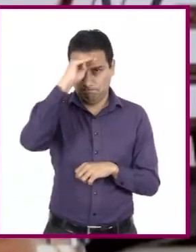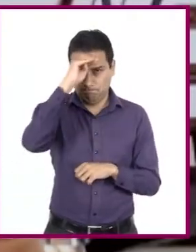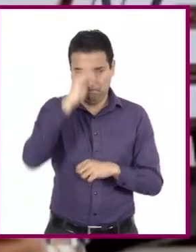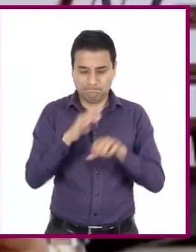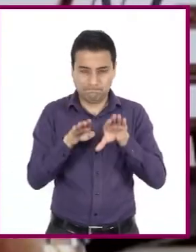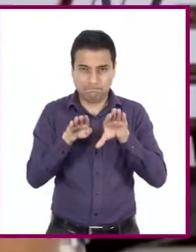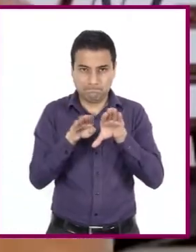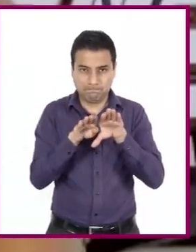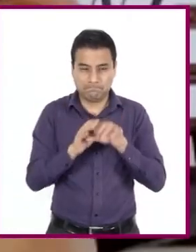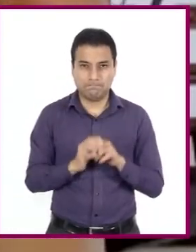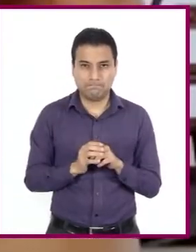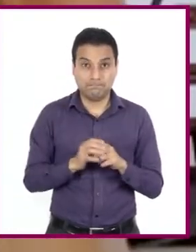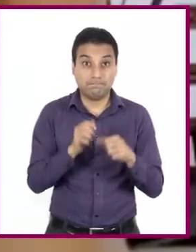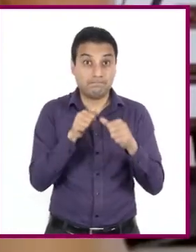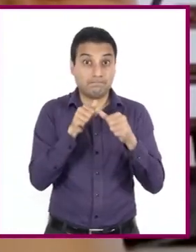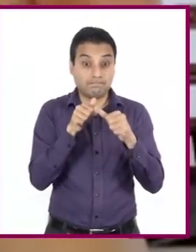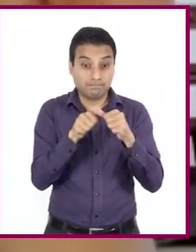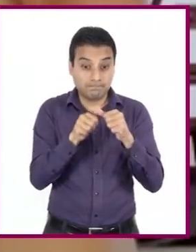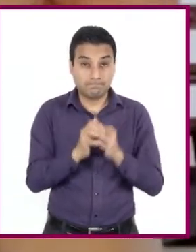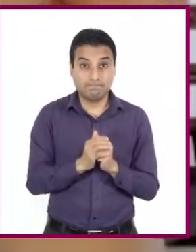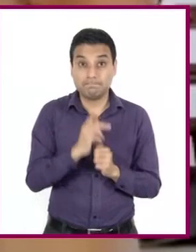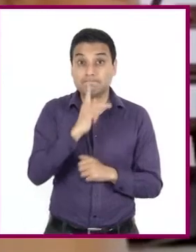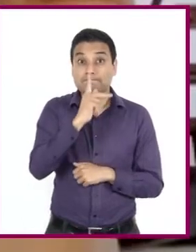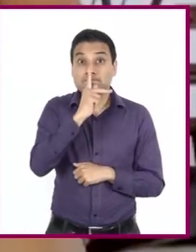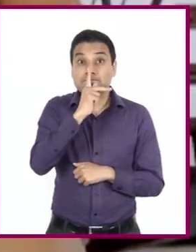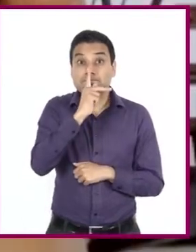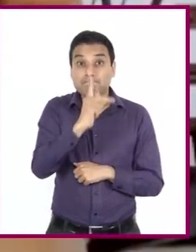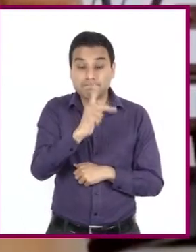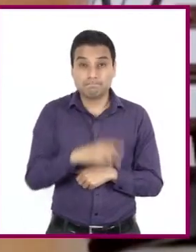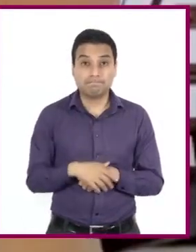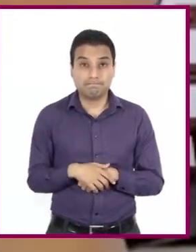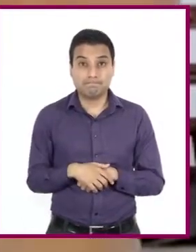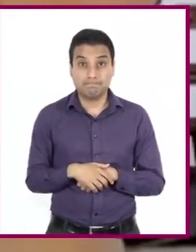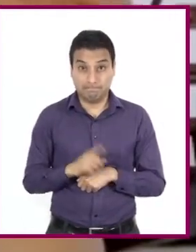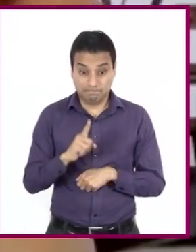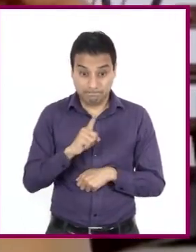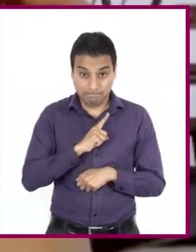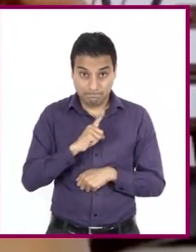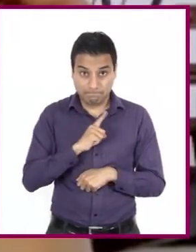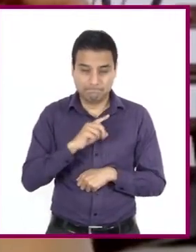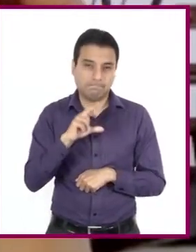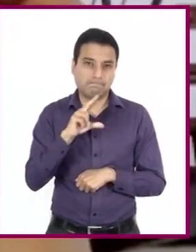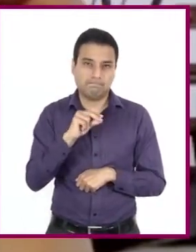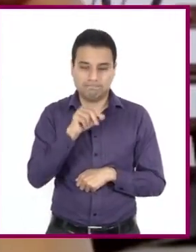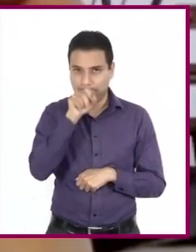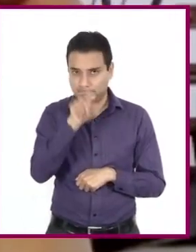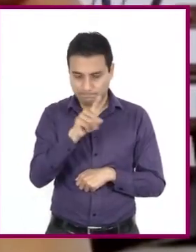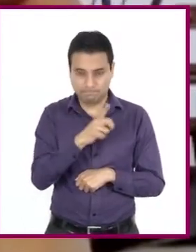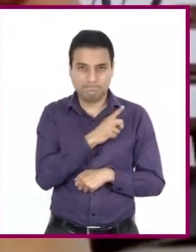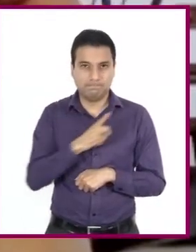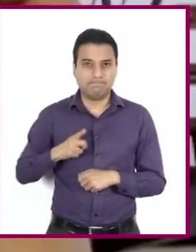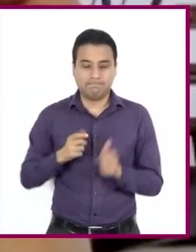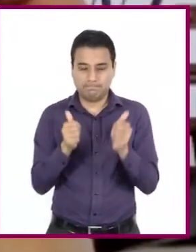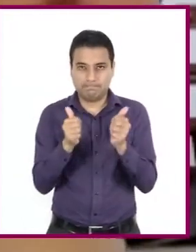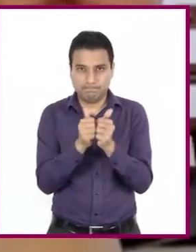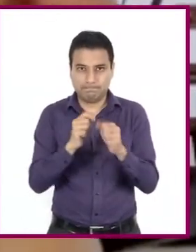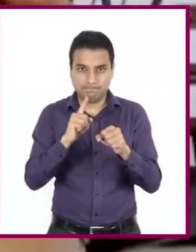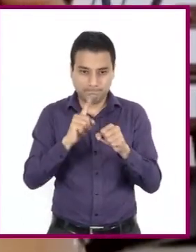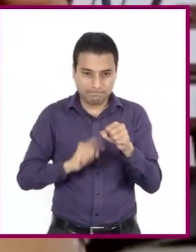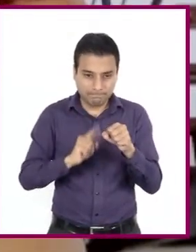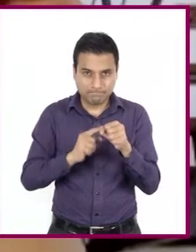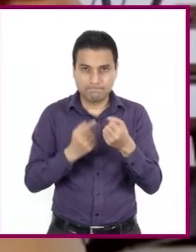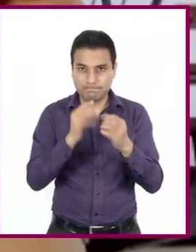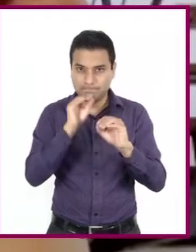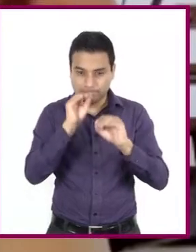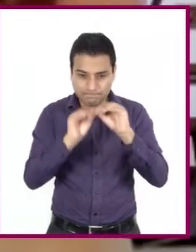letras o las palabras no están solas, van junto con el color y van junto con ese espacio de la página.